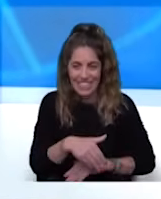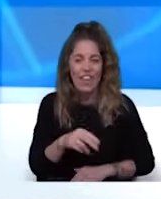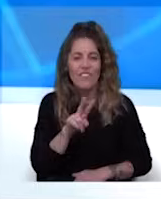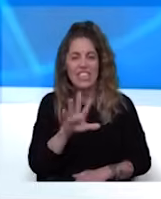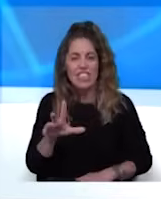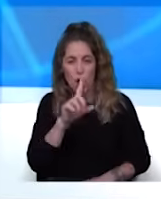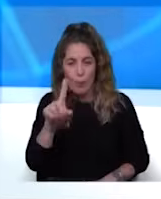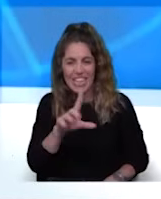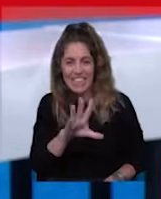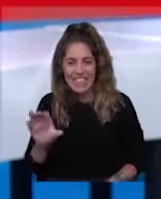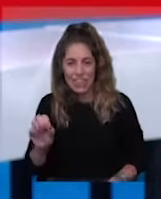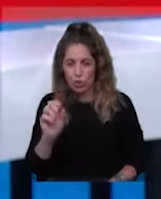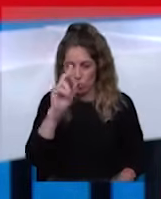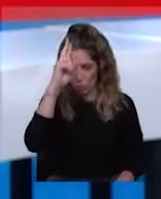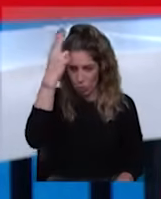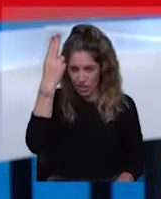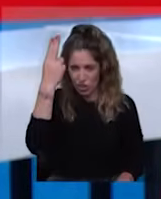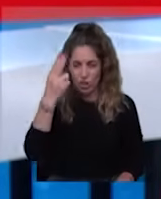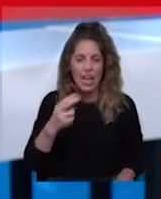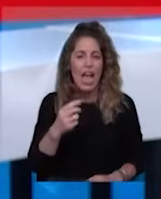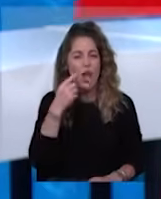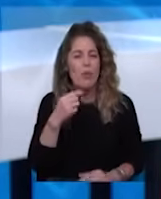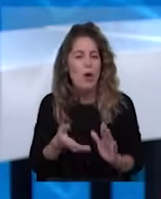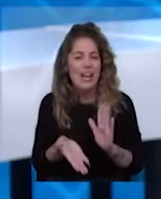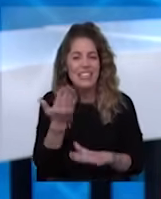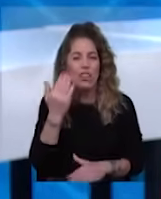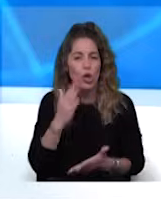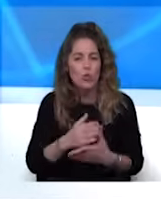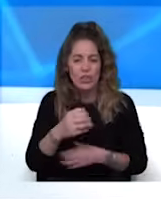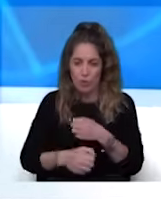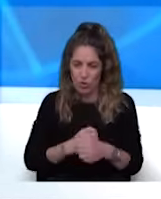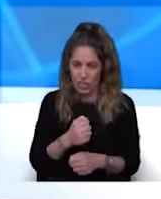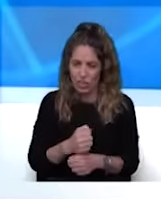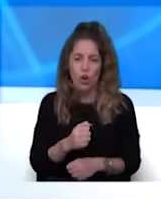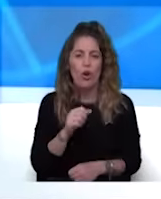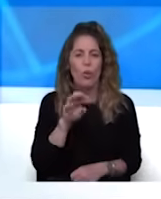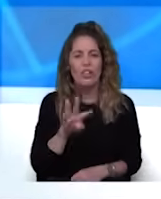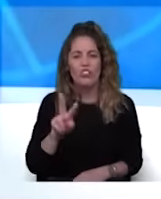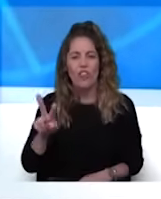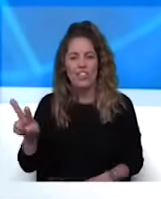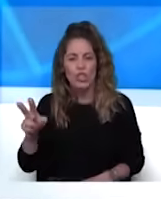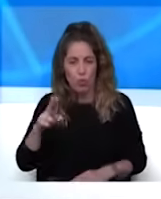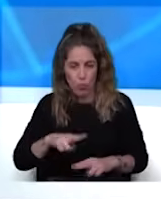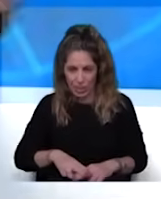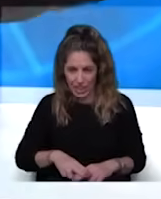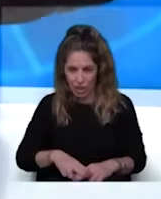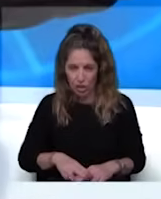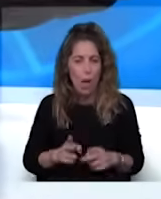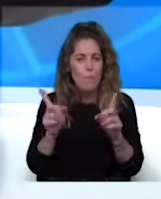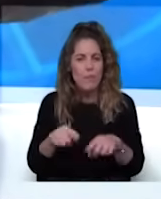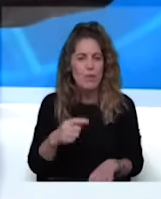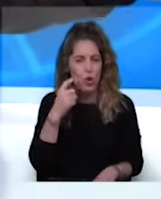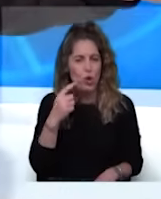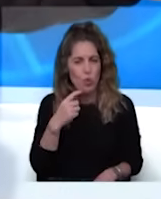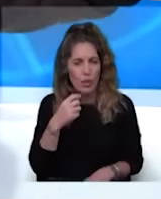25,500 uruguayos la cifra más alta de los últimos años 422 fallecieron la misma cifra que